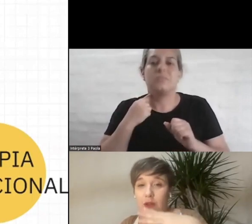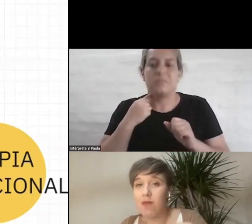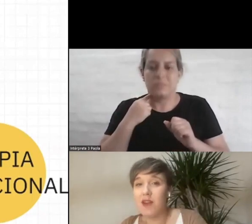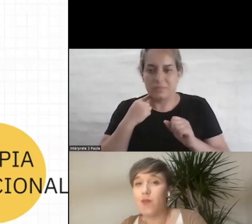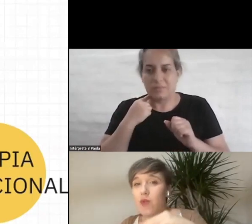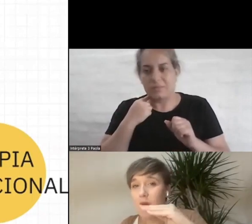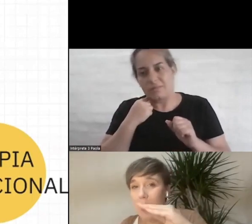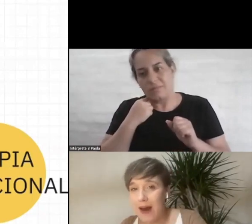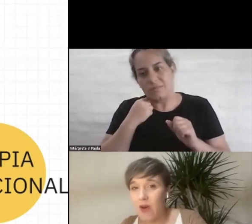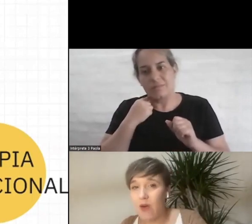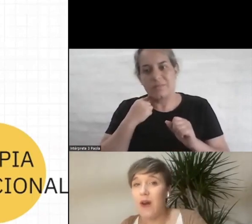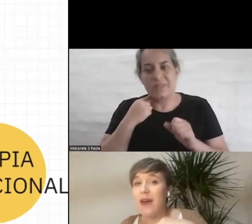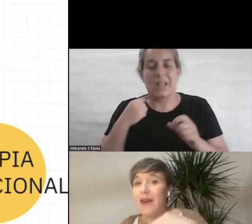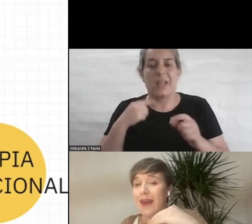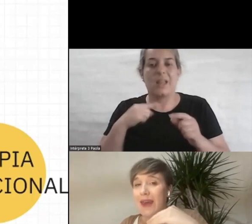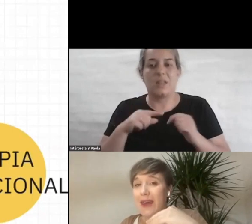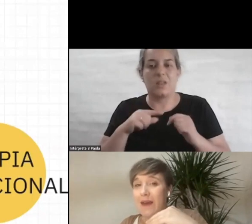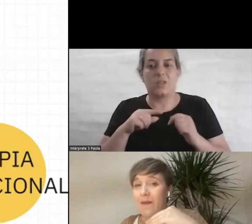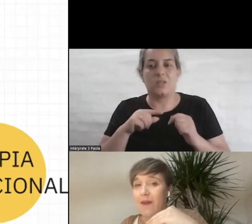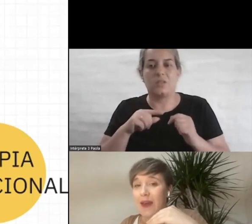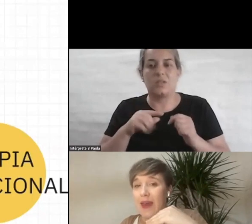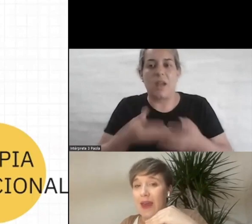y posicionar a los bebés pues boca abajo,